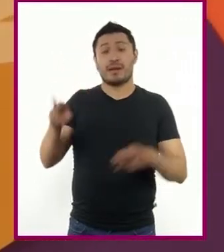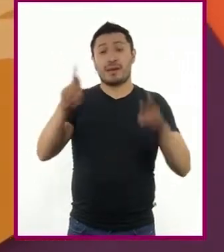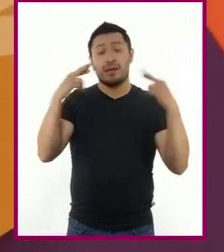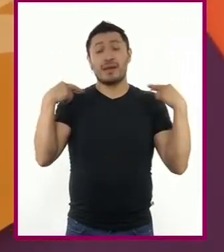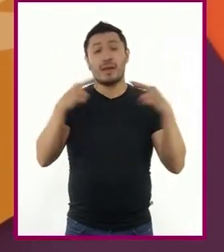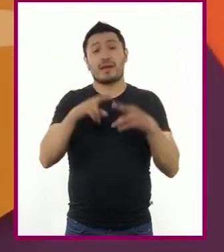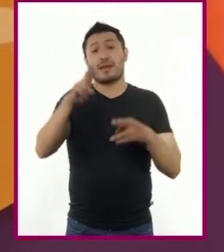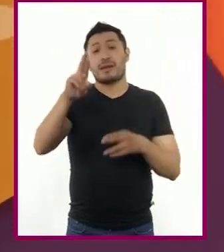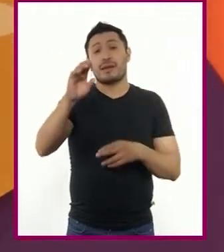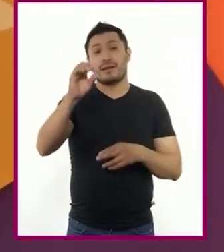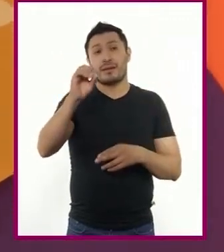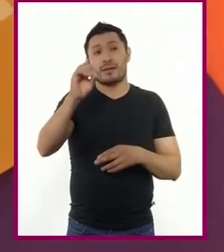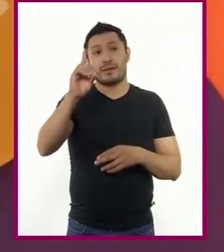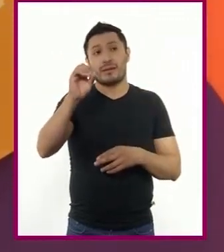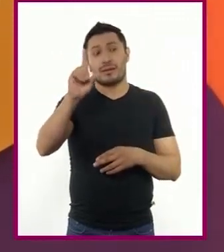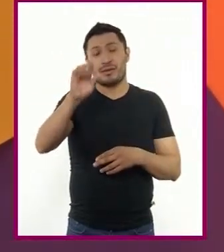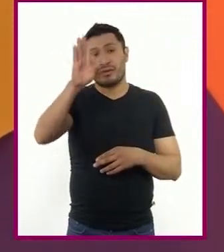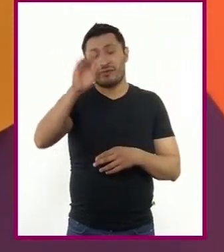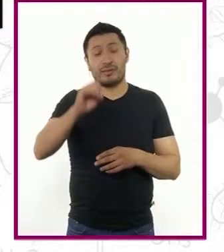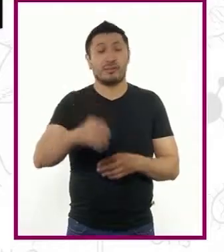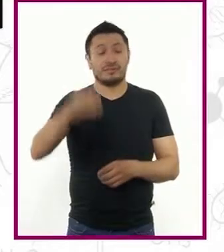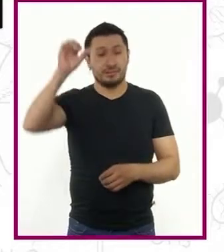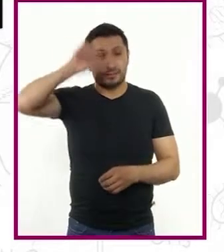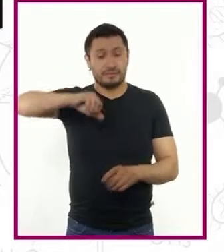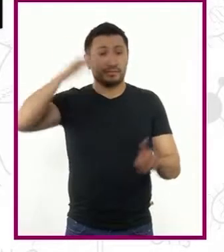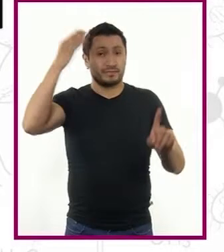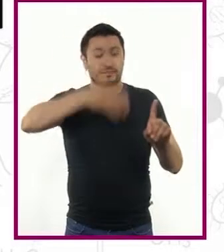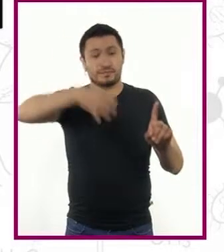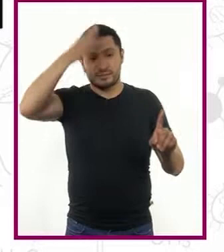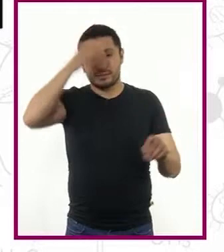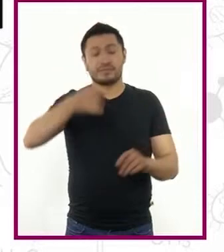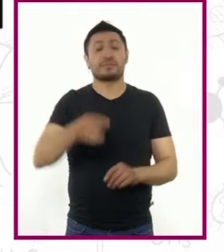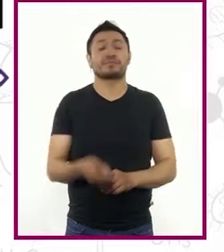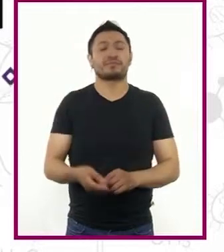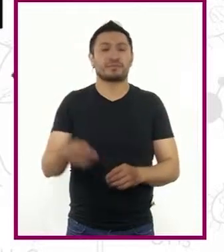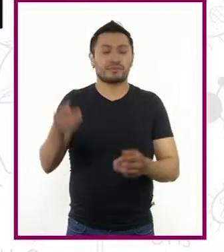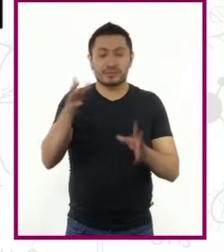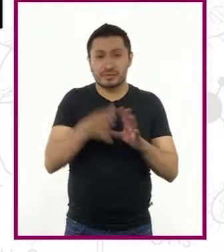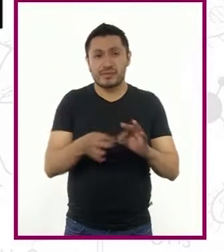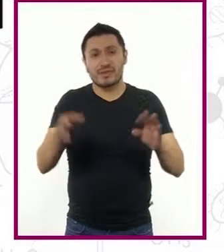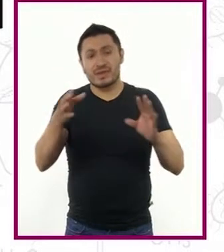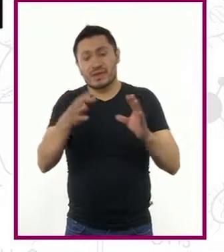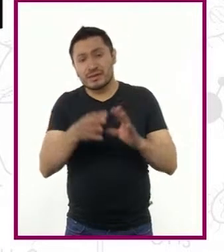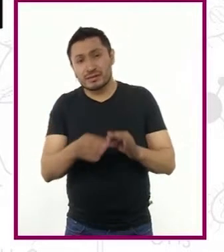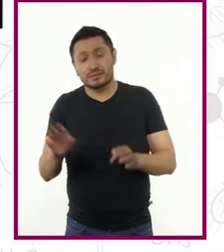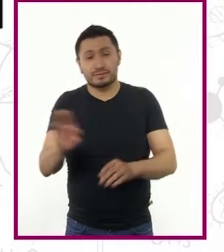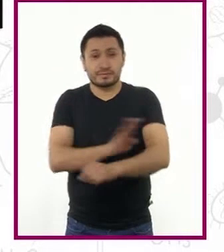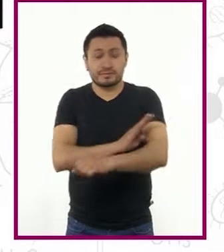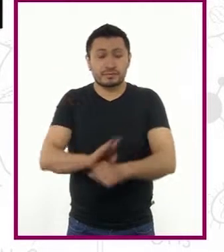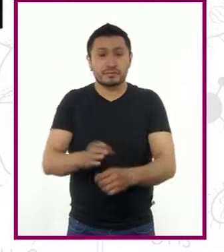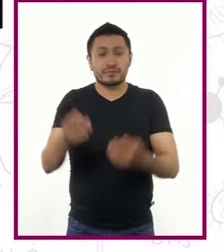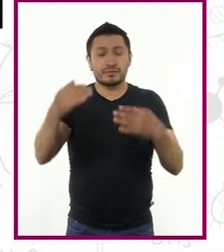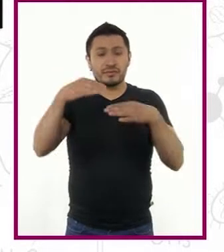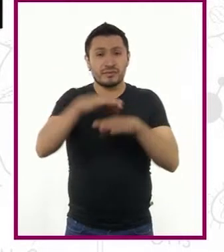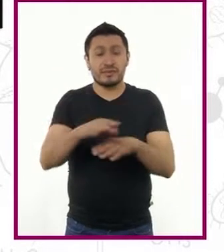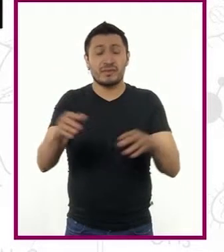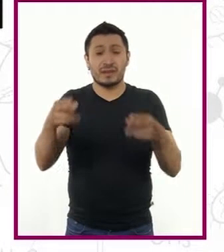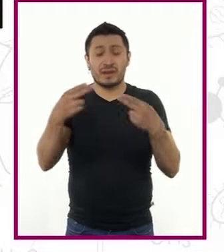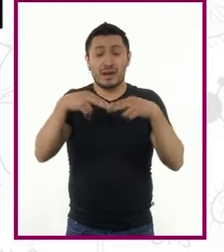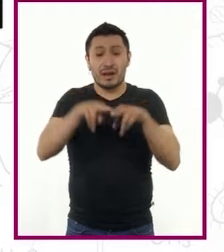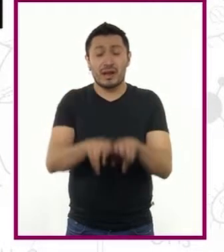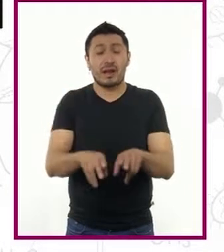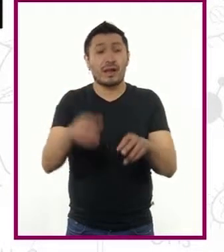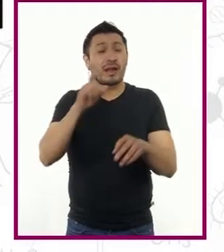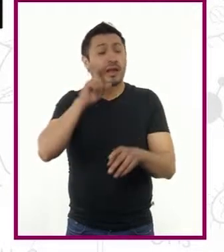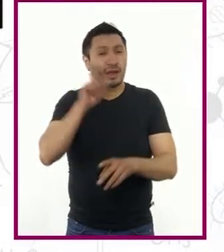Mejía. Hoy continuaremos con el aprendizaje esperado. Argumenta los beneficios de aplazar el inicio de las relaciones sexuales y